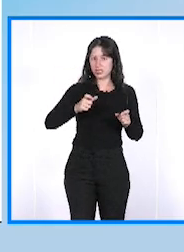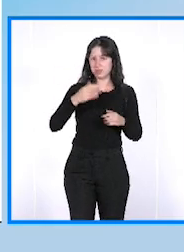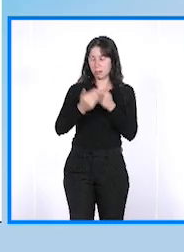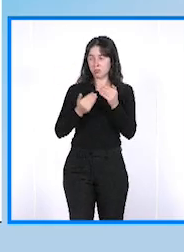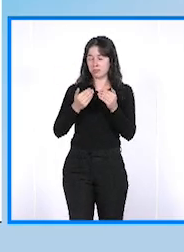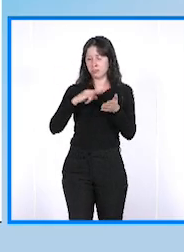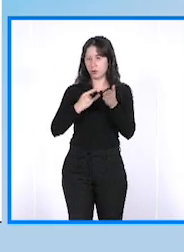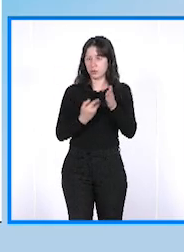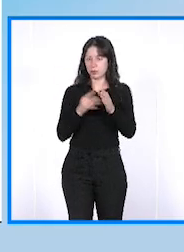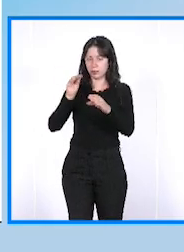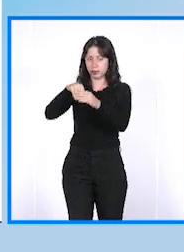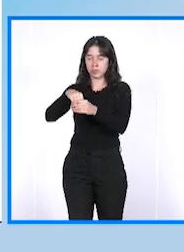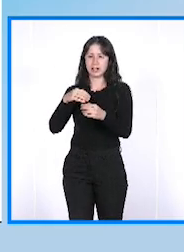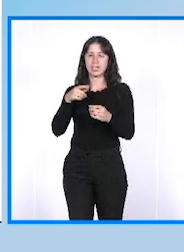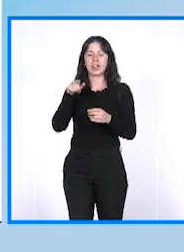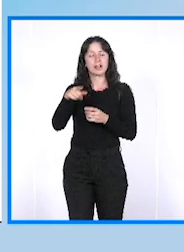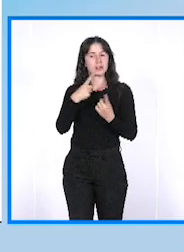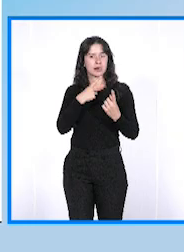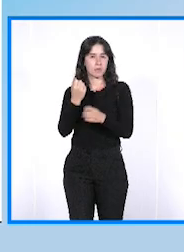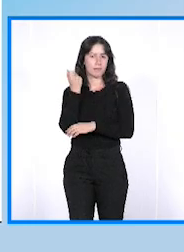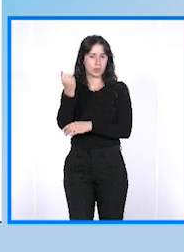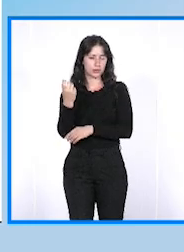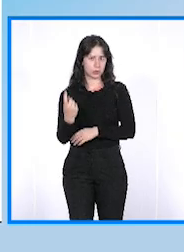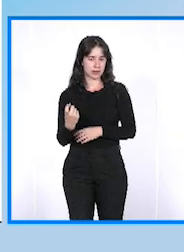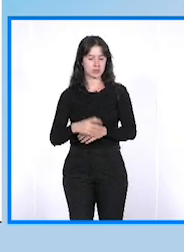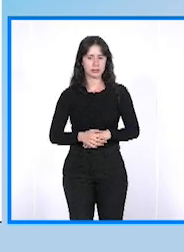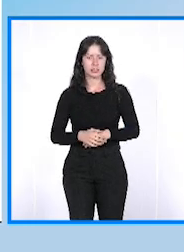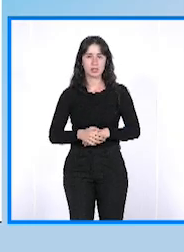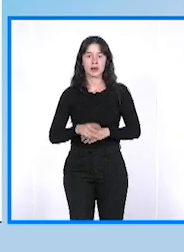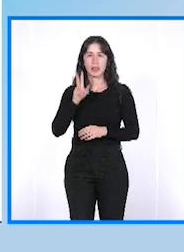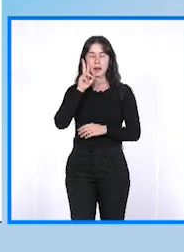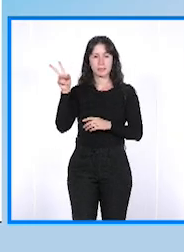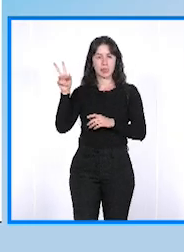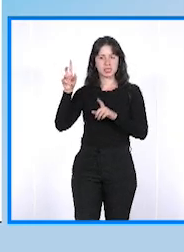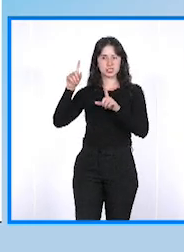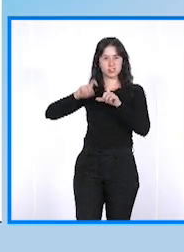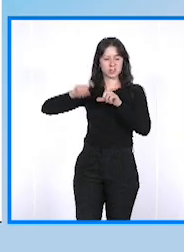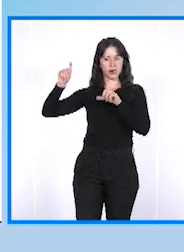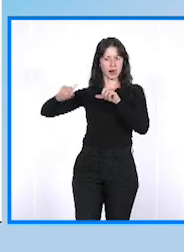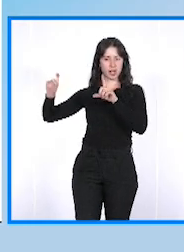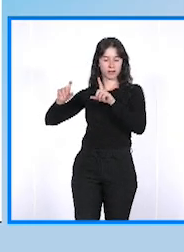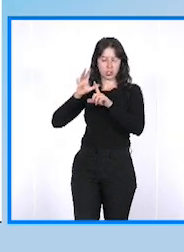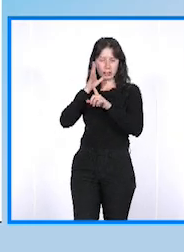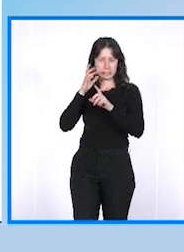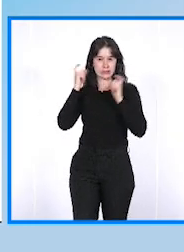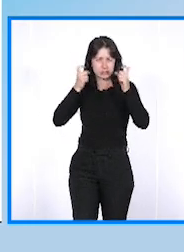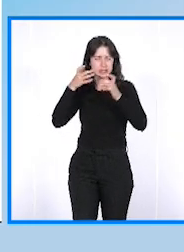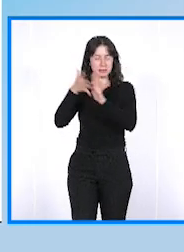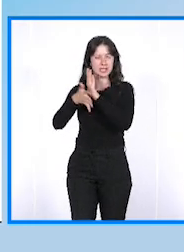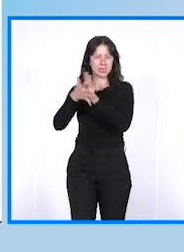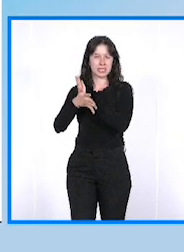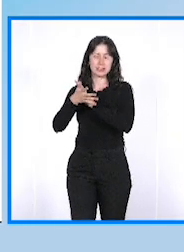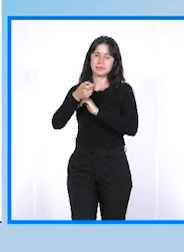grandes necesidades de apoyo veis un un gráfico que voy a intentar explicar es muy fácil de entender aunque a